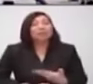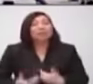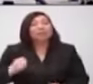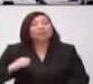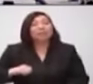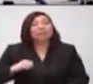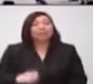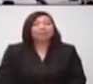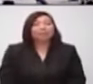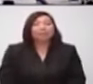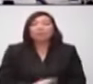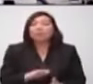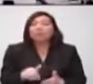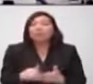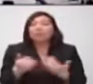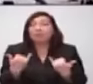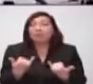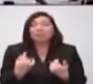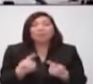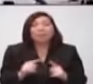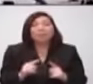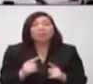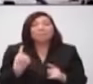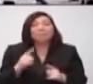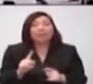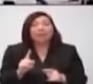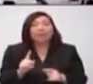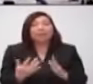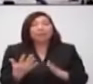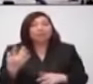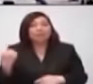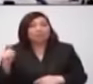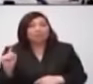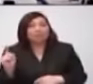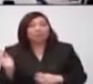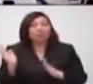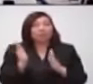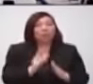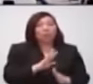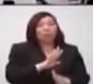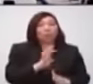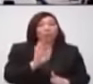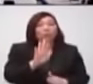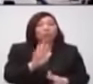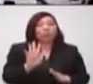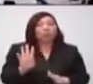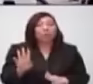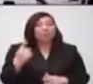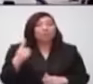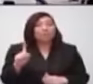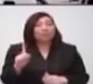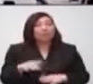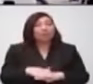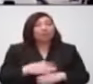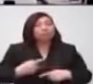alcalde. Todo esto permitió que pasáramos de 15 millones a 454 millones en el